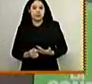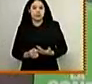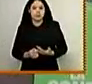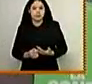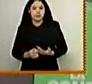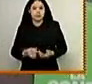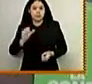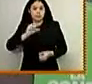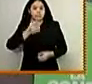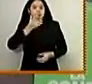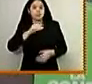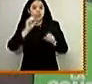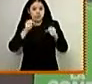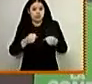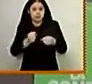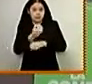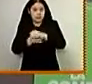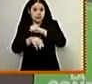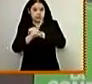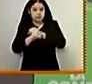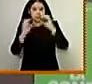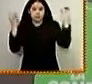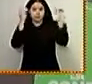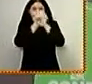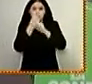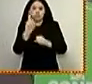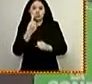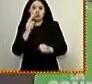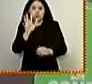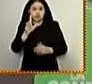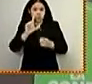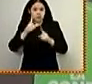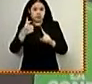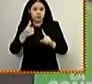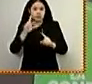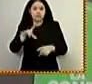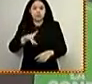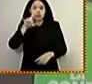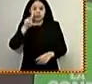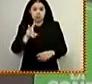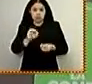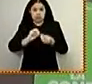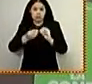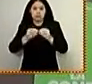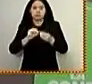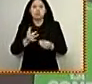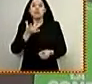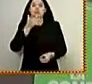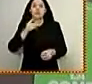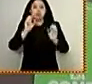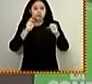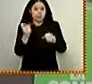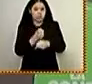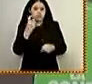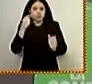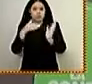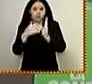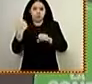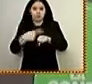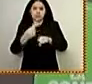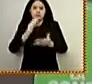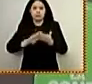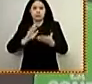Hoy tu suerte puede estar con premiados Mix por tan solo 5 lempiras. Escoge tus dos números favoritos y estarías ganando 1000 veces tu